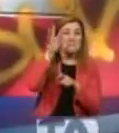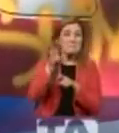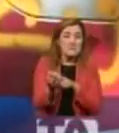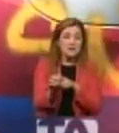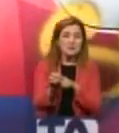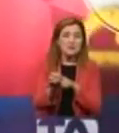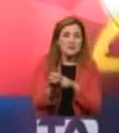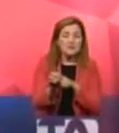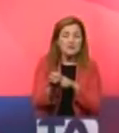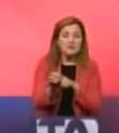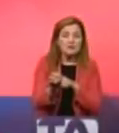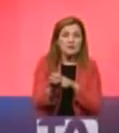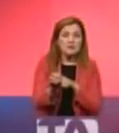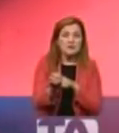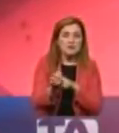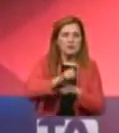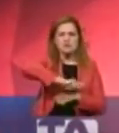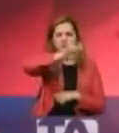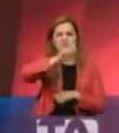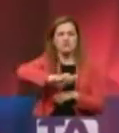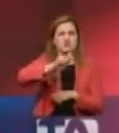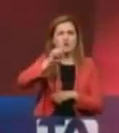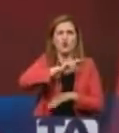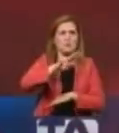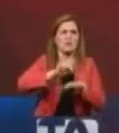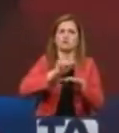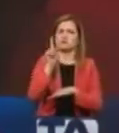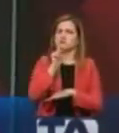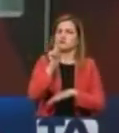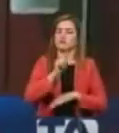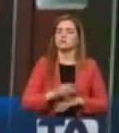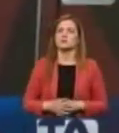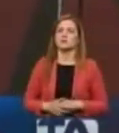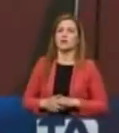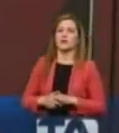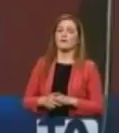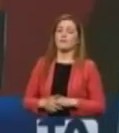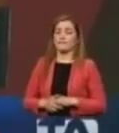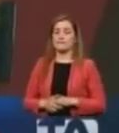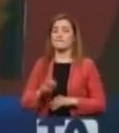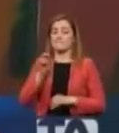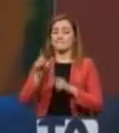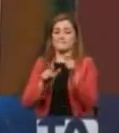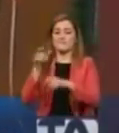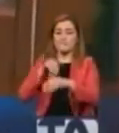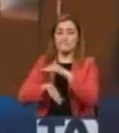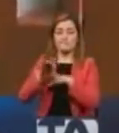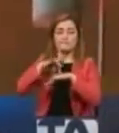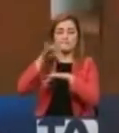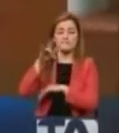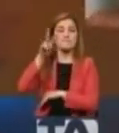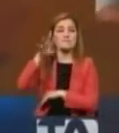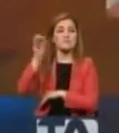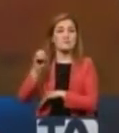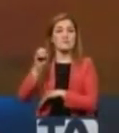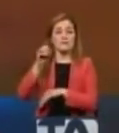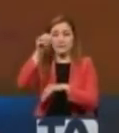y no era un vandalismo común. Correcto, así es. Cerca de 20 personas entraron en la madrugada del día